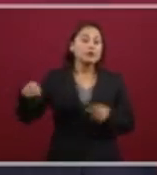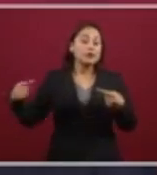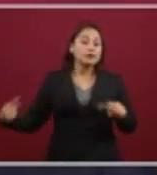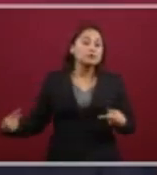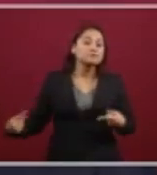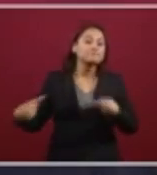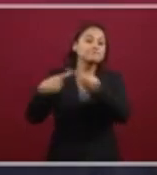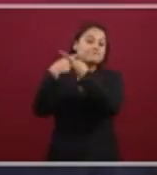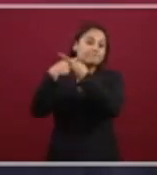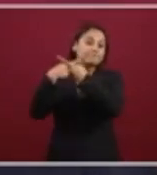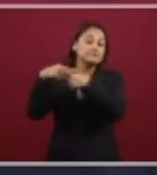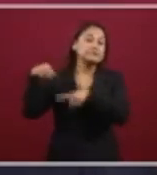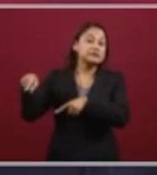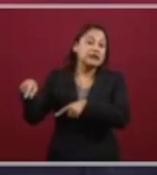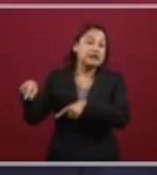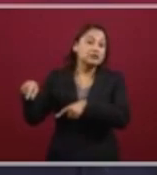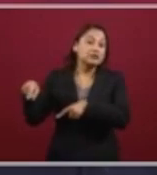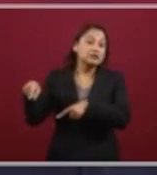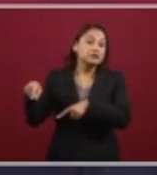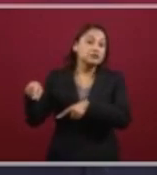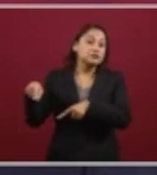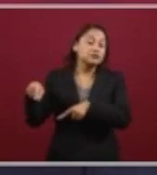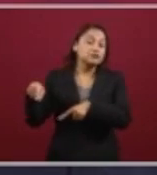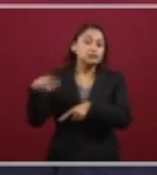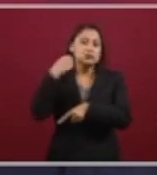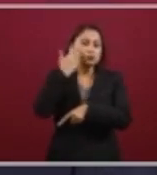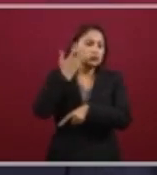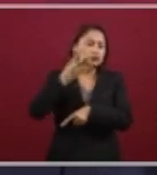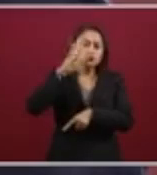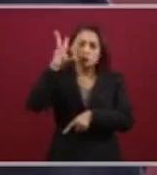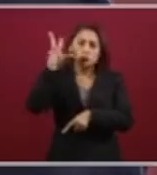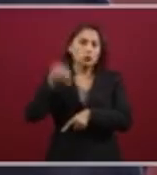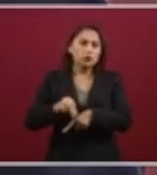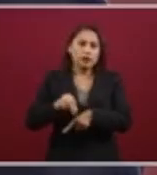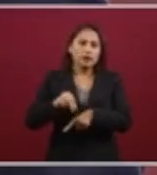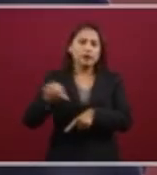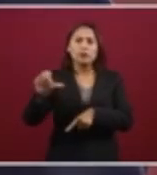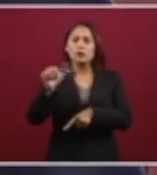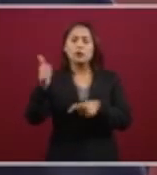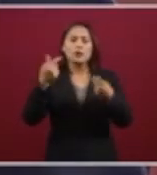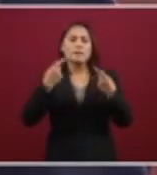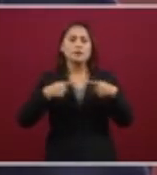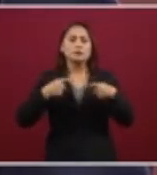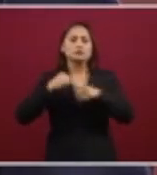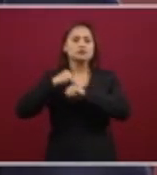de los altos funcionarios públicos. Fuera máscaras